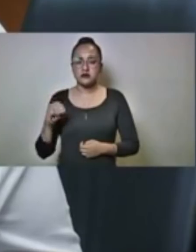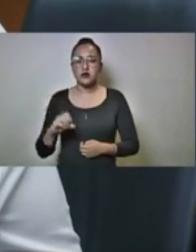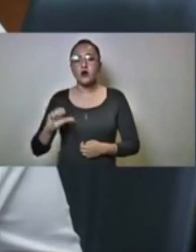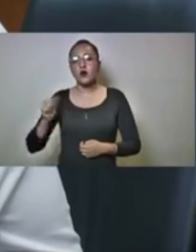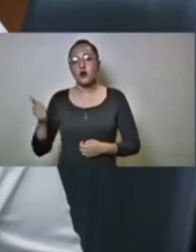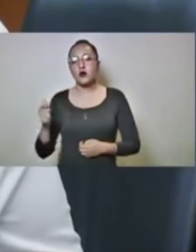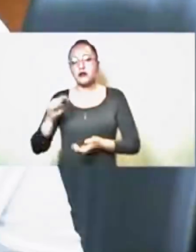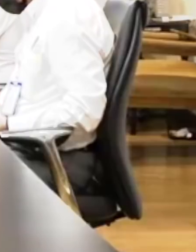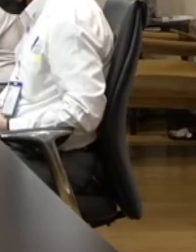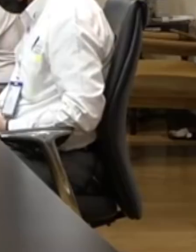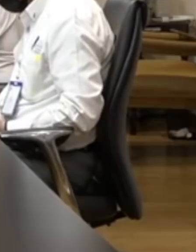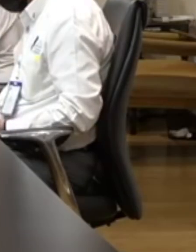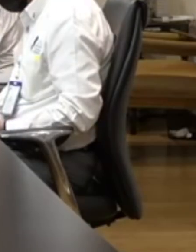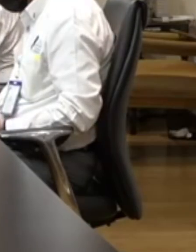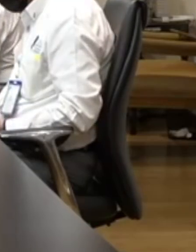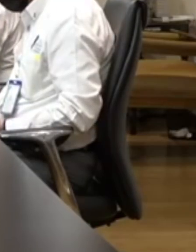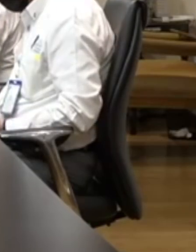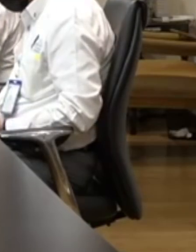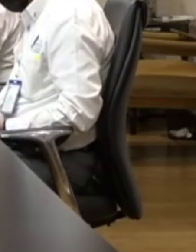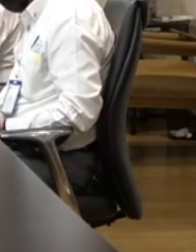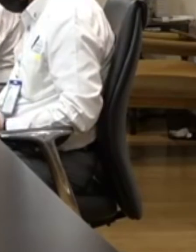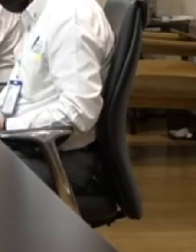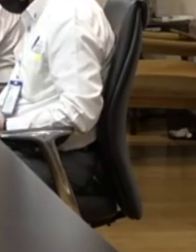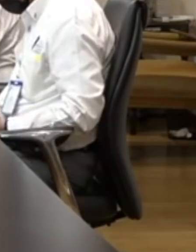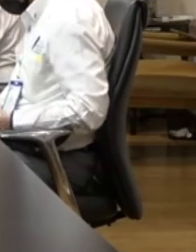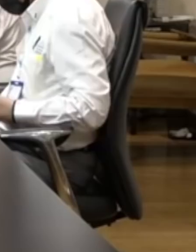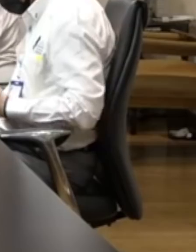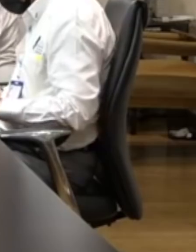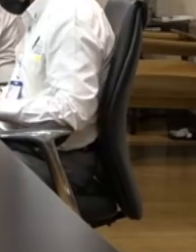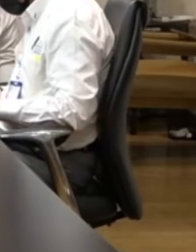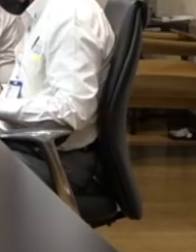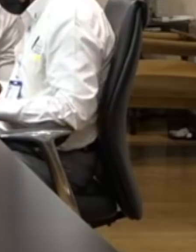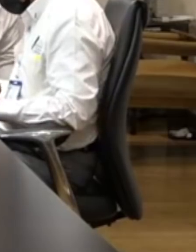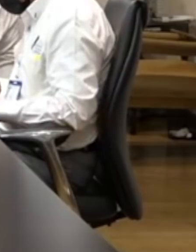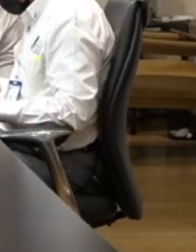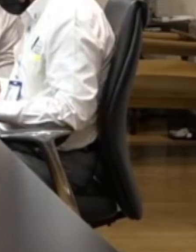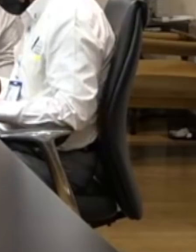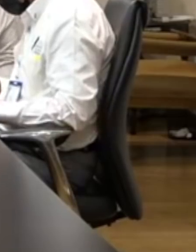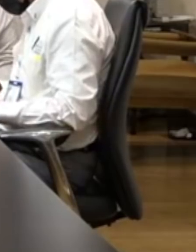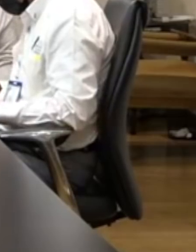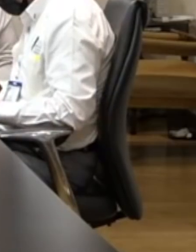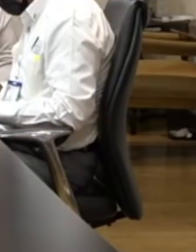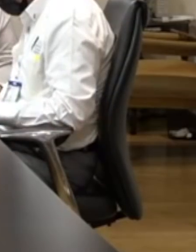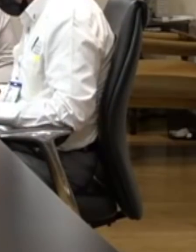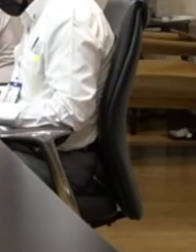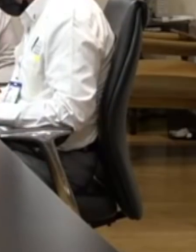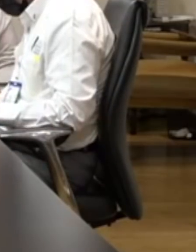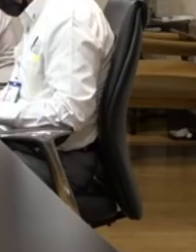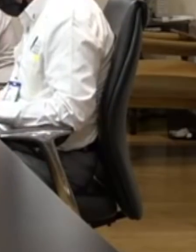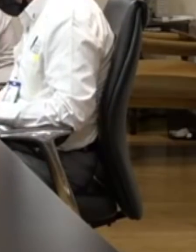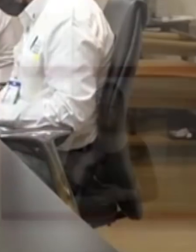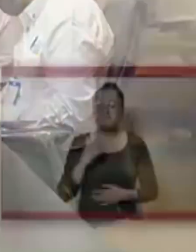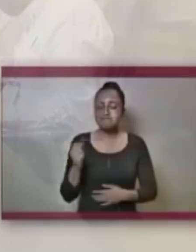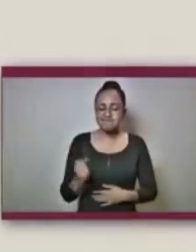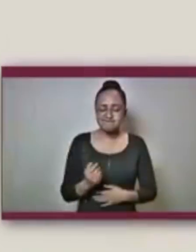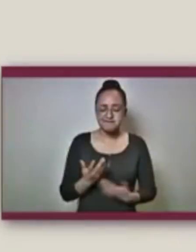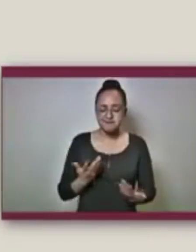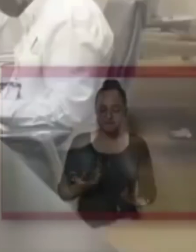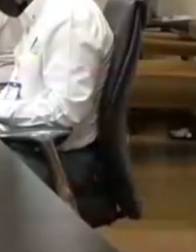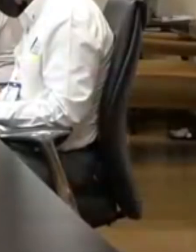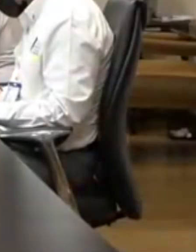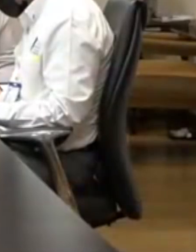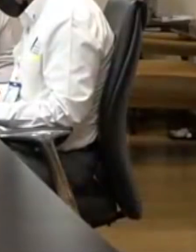tecamachalco cuántos fallecidos tiene este nuevo doctor desafortunadamente el señor